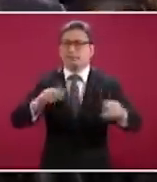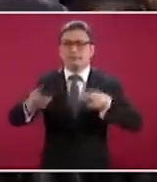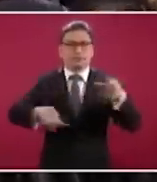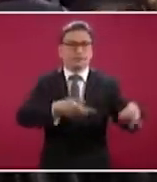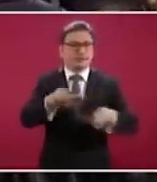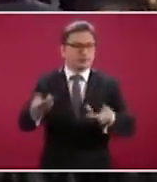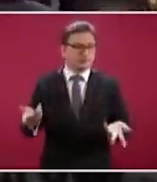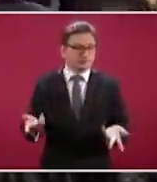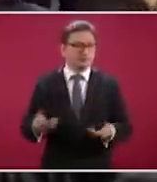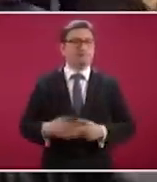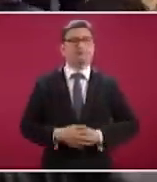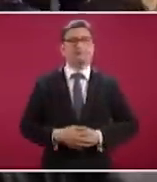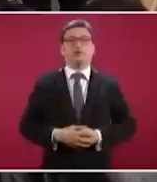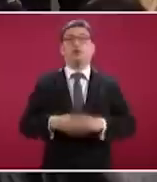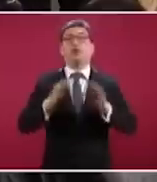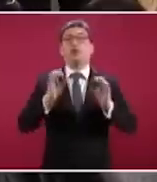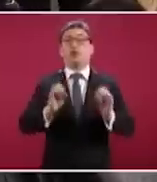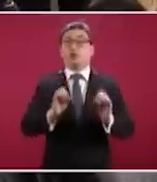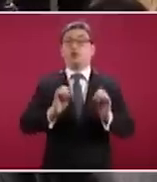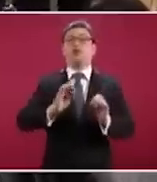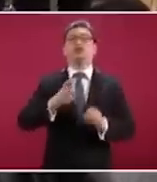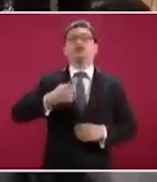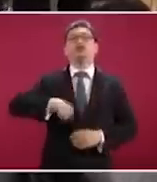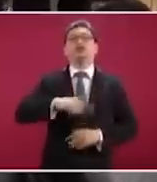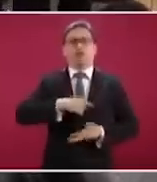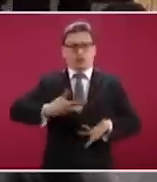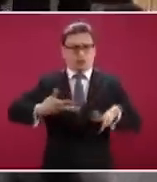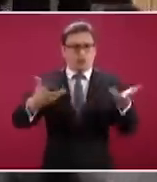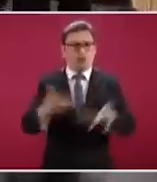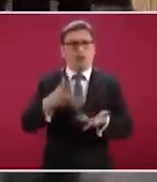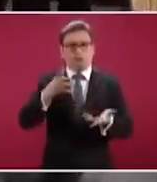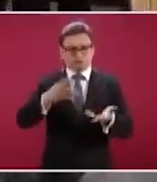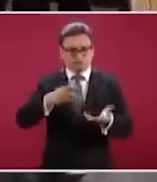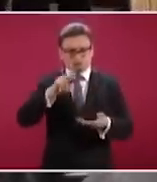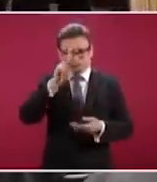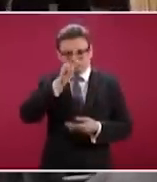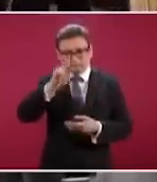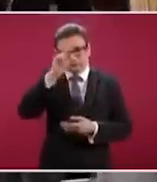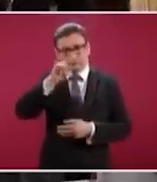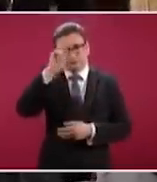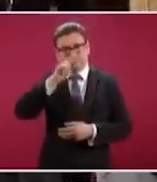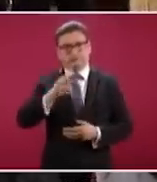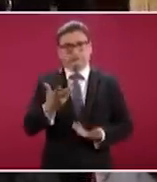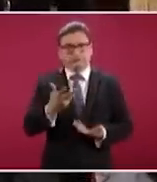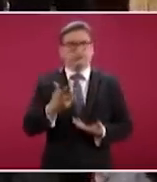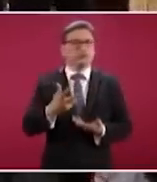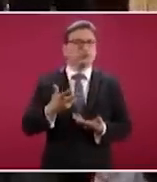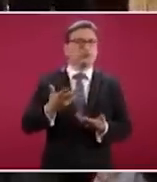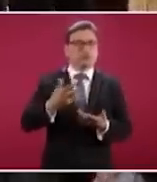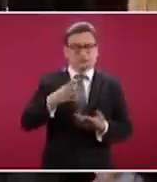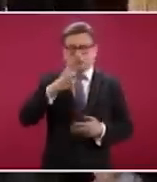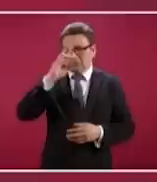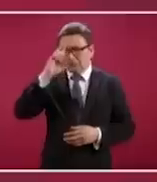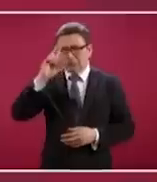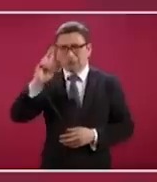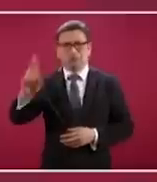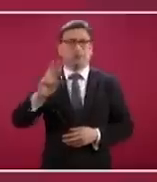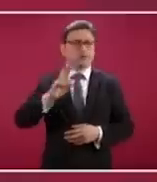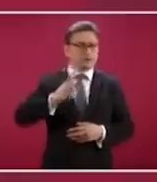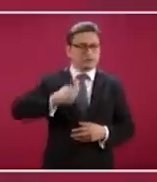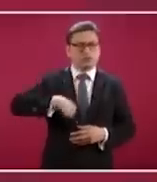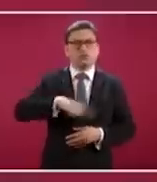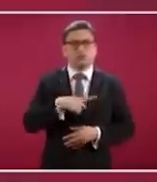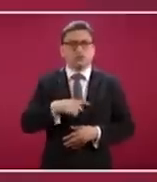O que actuemos con prudencia, de manera respetuosa, que